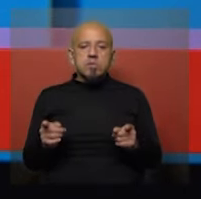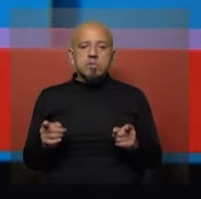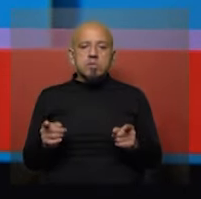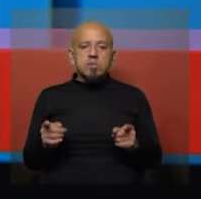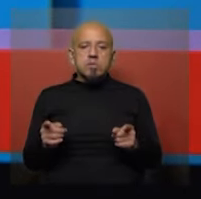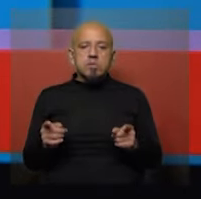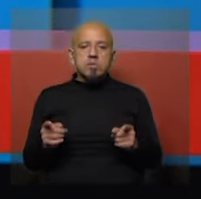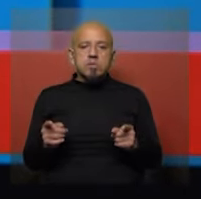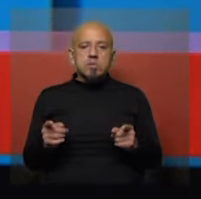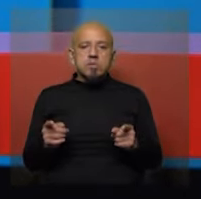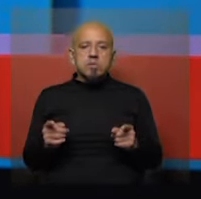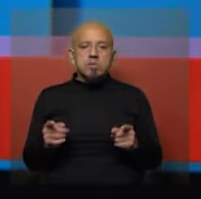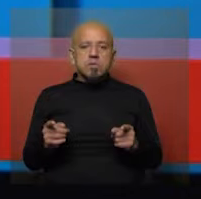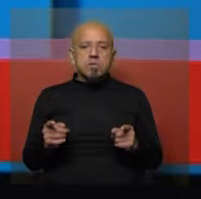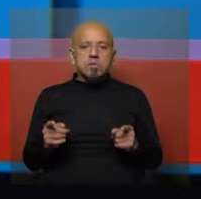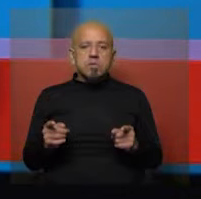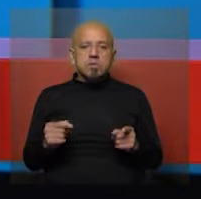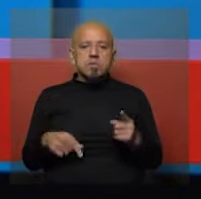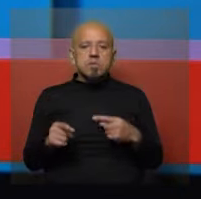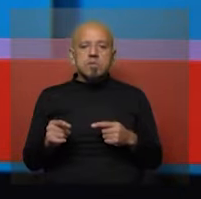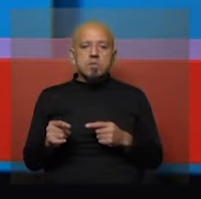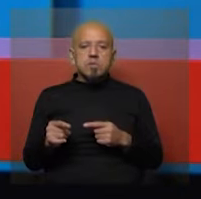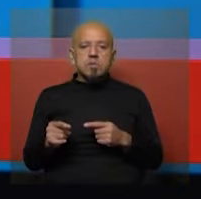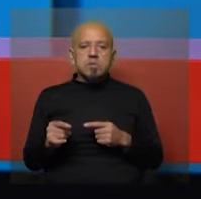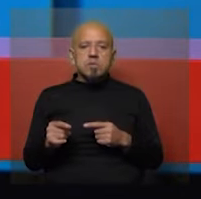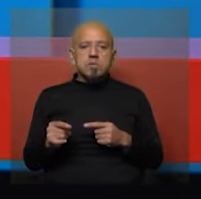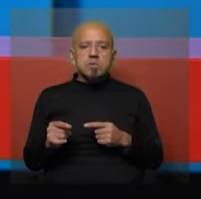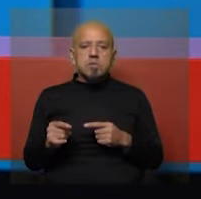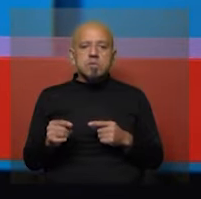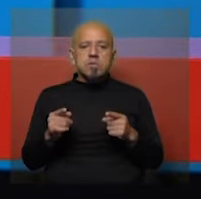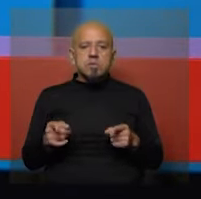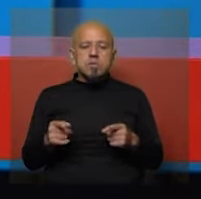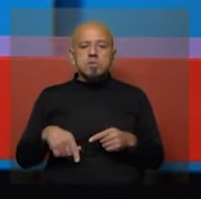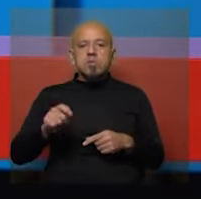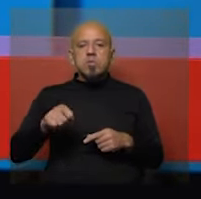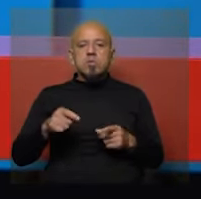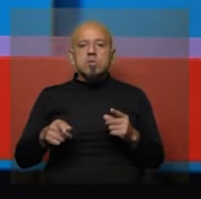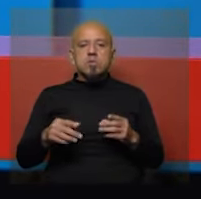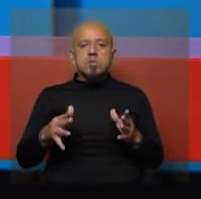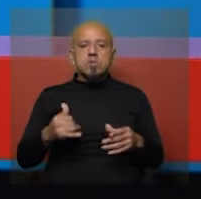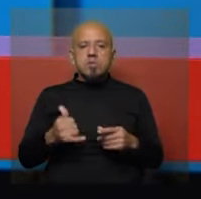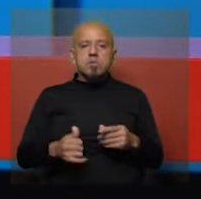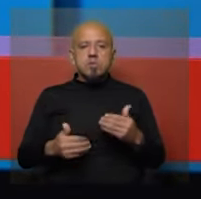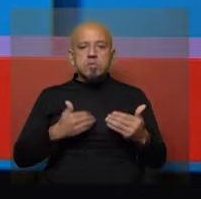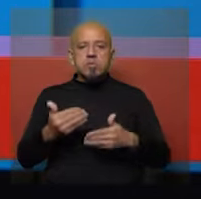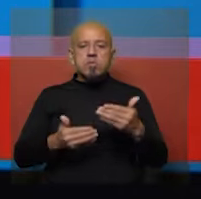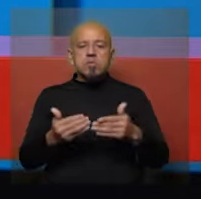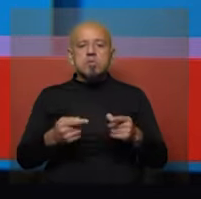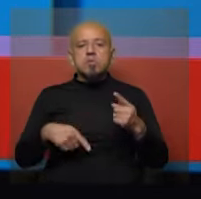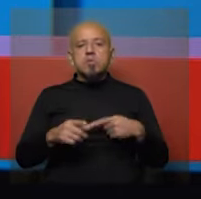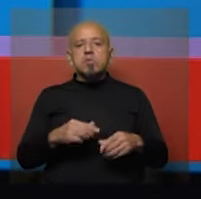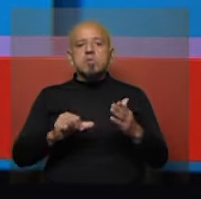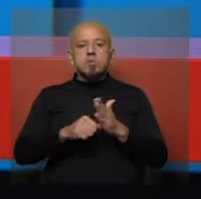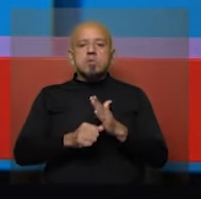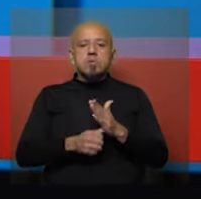con otro juez que ese juez no tiene No tiene ni idea que estuvo la víctima en el otro juzgado tiene que hacer todo un proceso de tenencia de